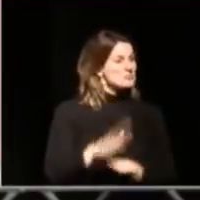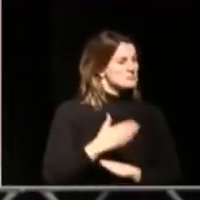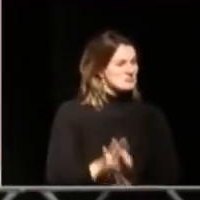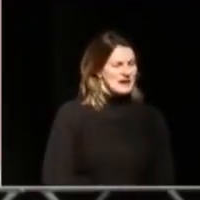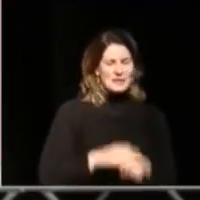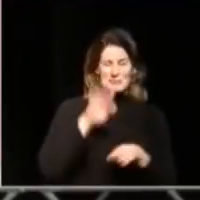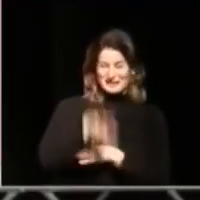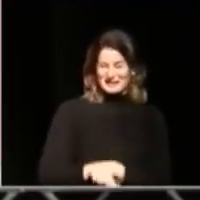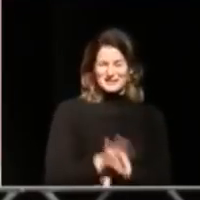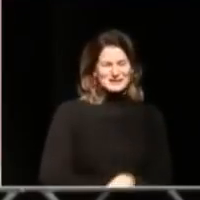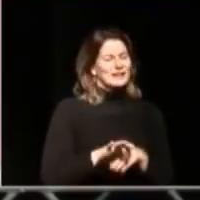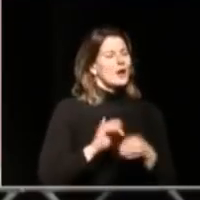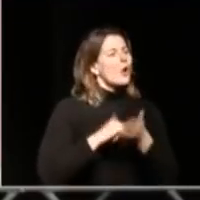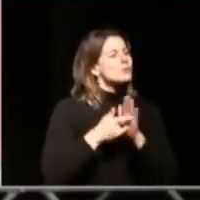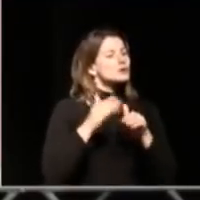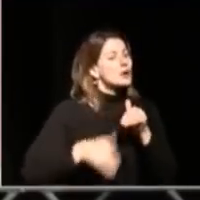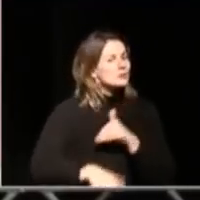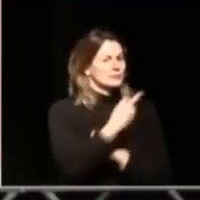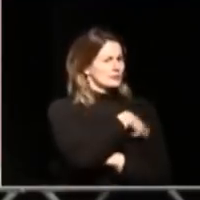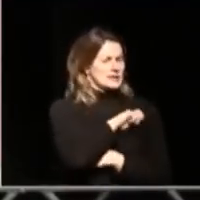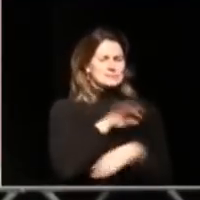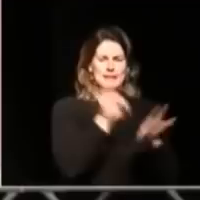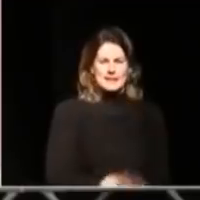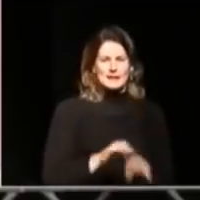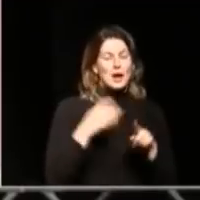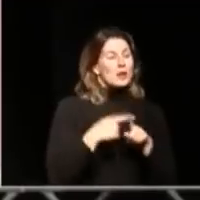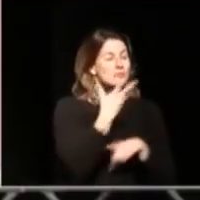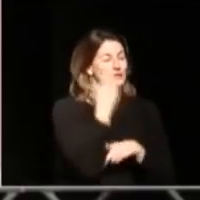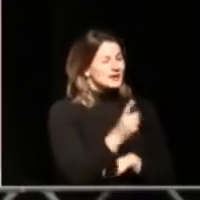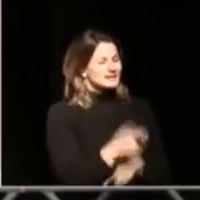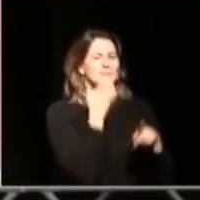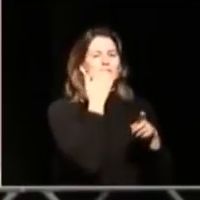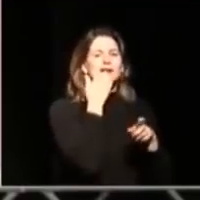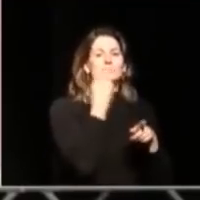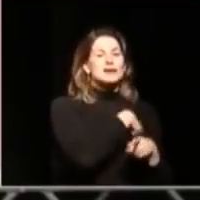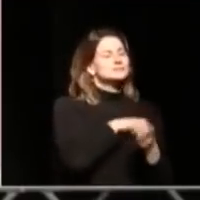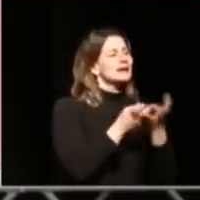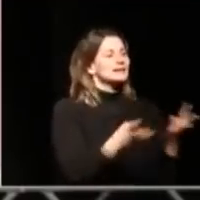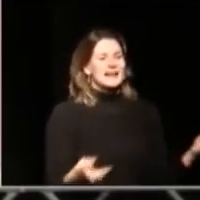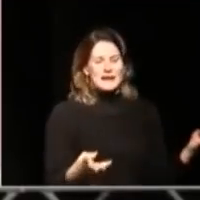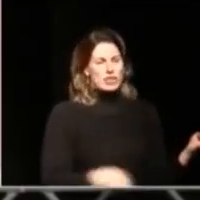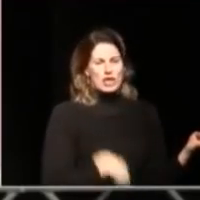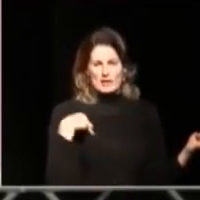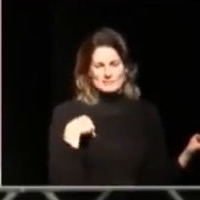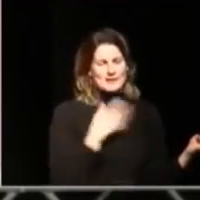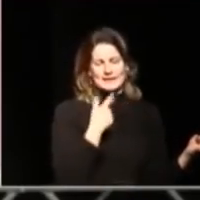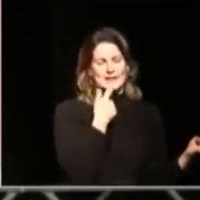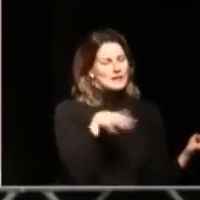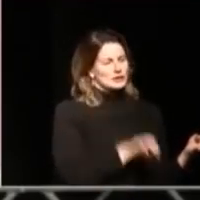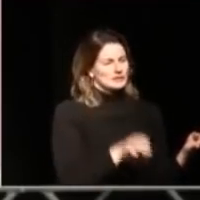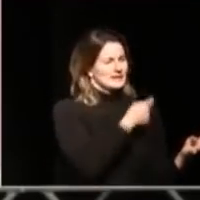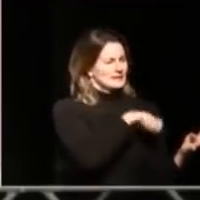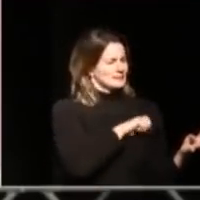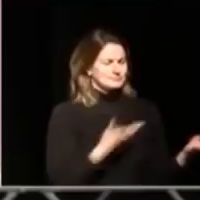para Cataluña, no tener un proyecto para España, porque quien no entienda que España es plurinacional, sencillamente no entiende